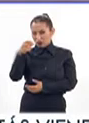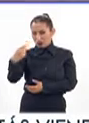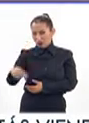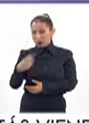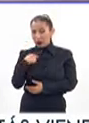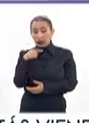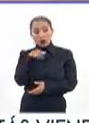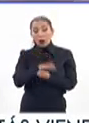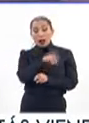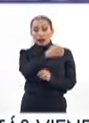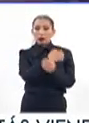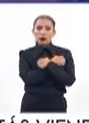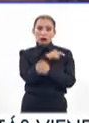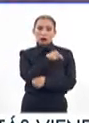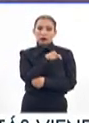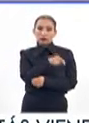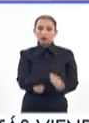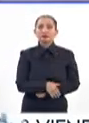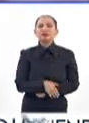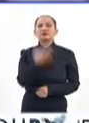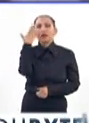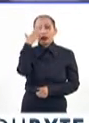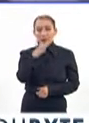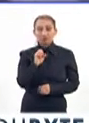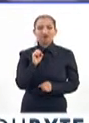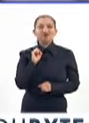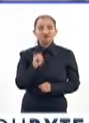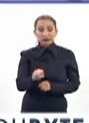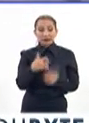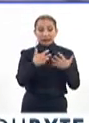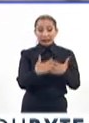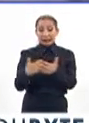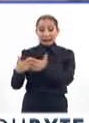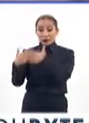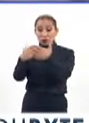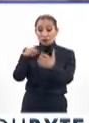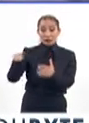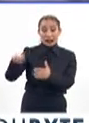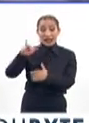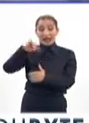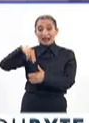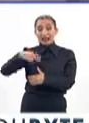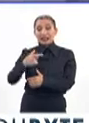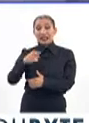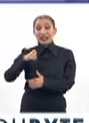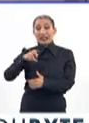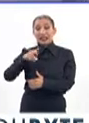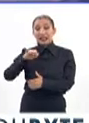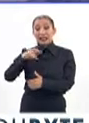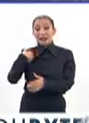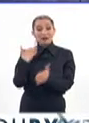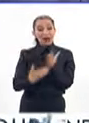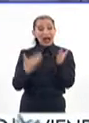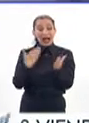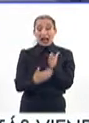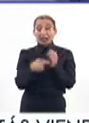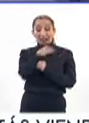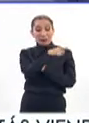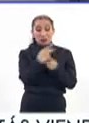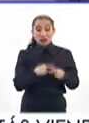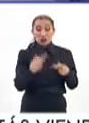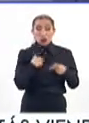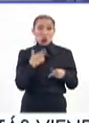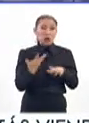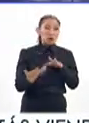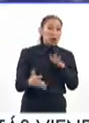4.0 residen en la educación. Sabemos, por ejemplo, que la industria de la ingeniería tiene un déficit de ingenieros